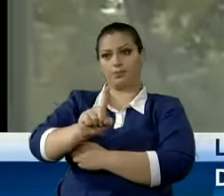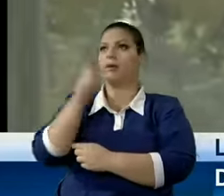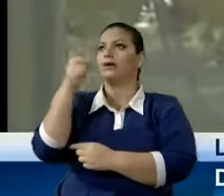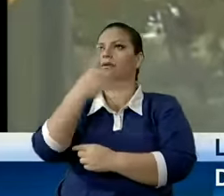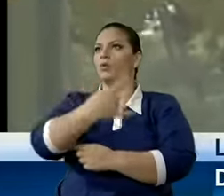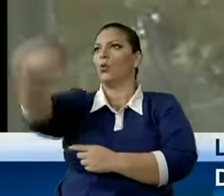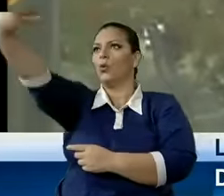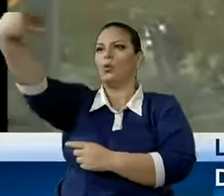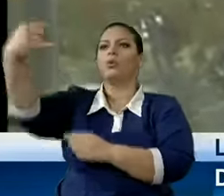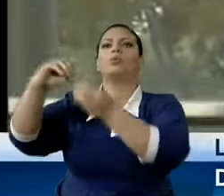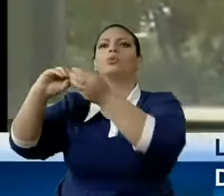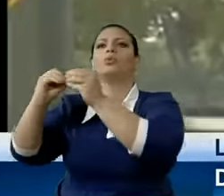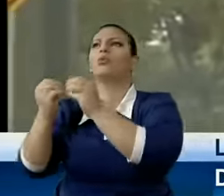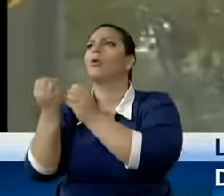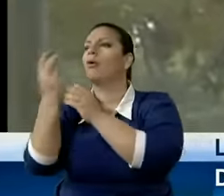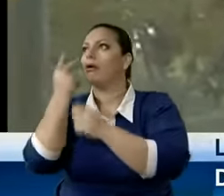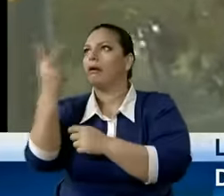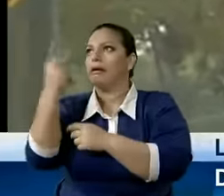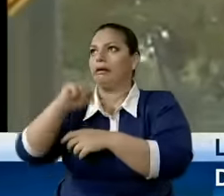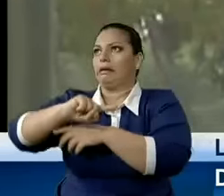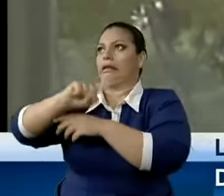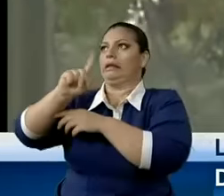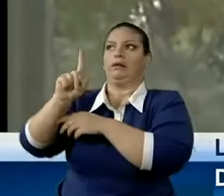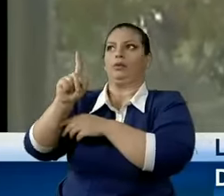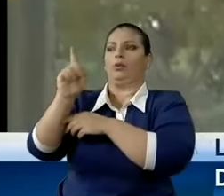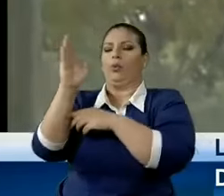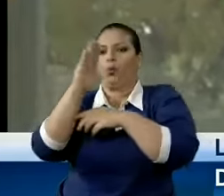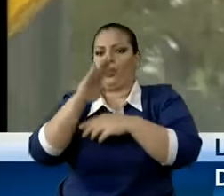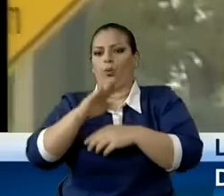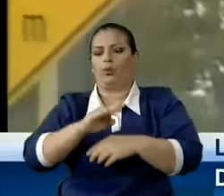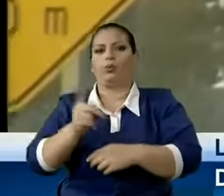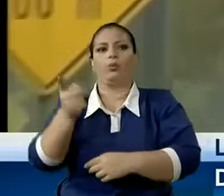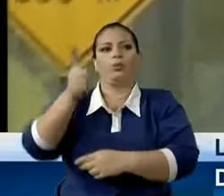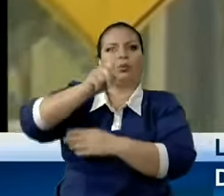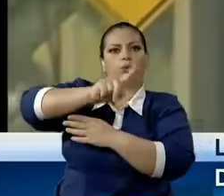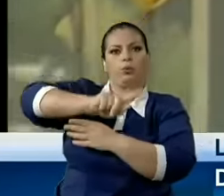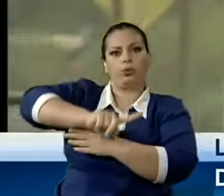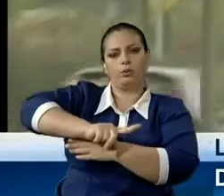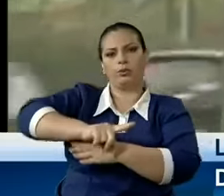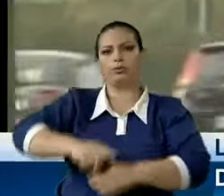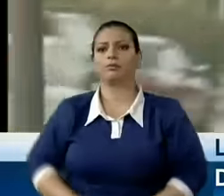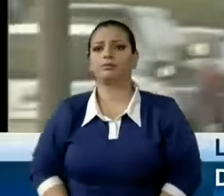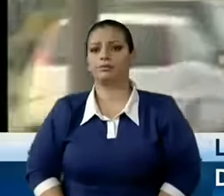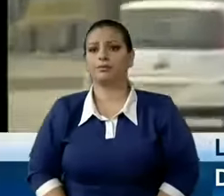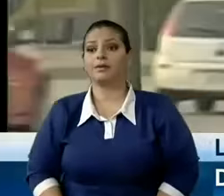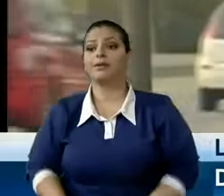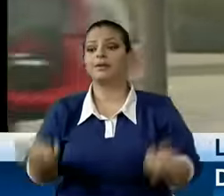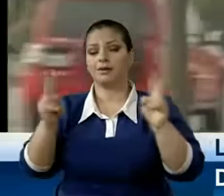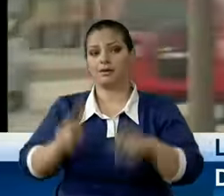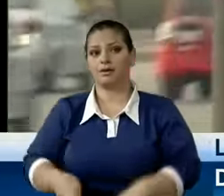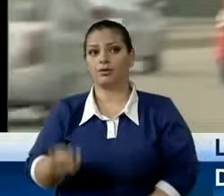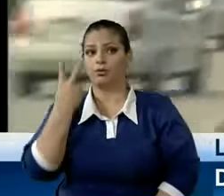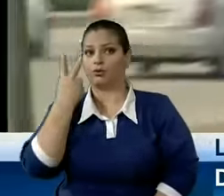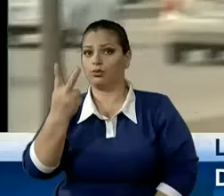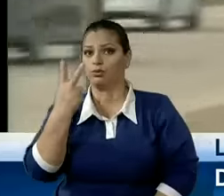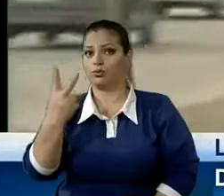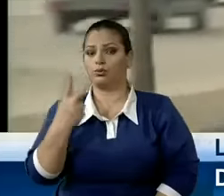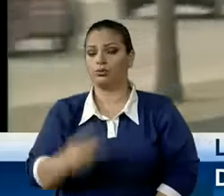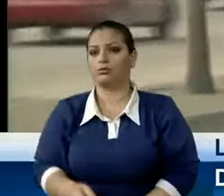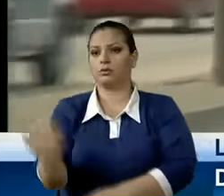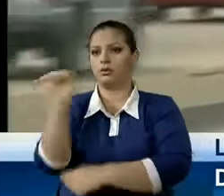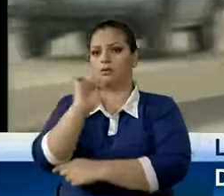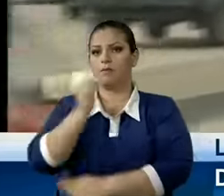laterales. Adicional a eso, ya nosotros tenemos ahorita 2 patrulleros constantes, todas las 24 horas, la mañana y la noche, que